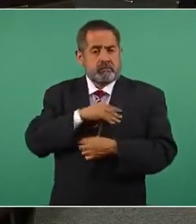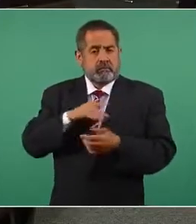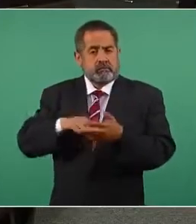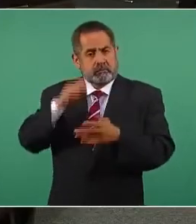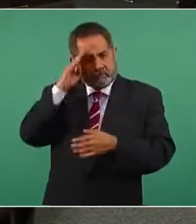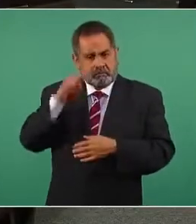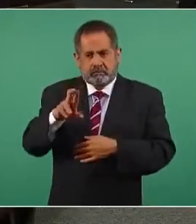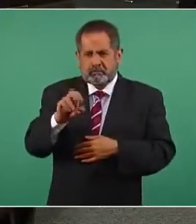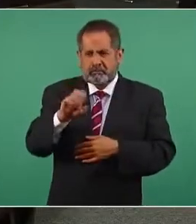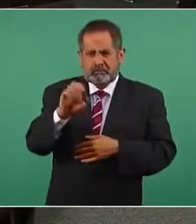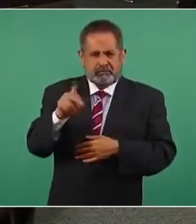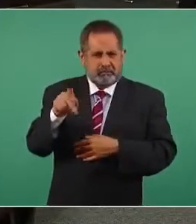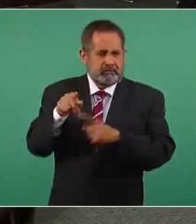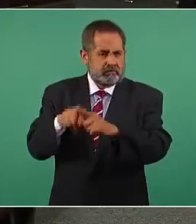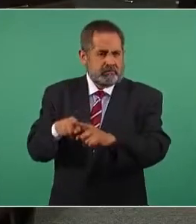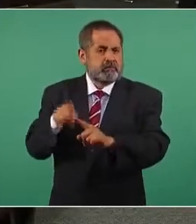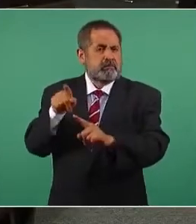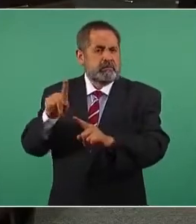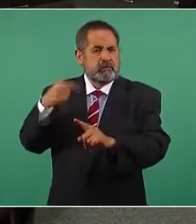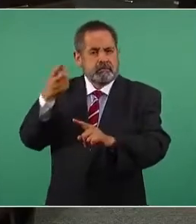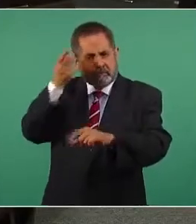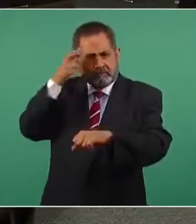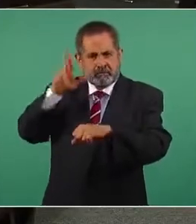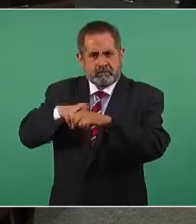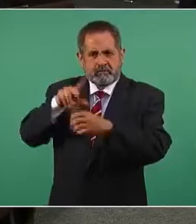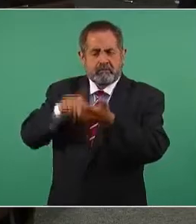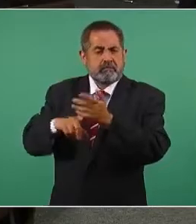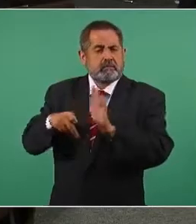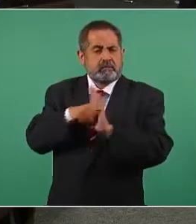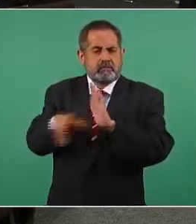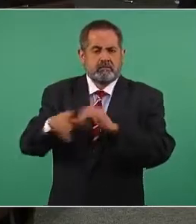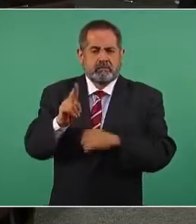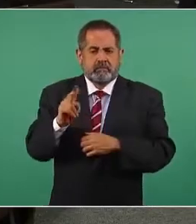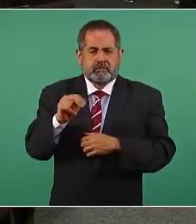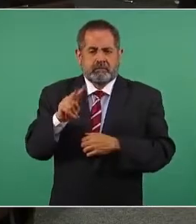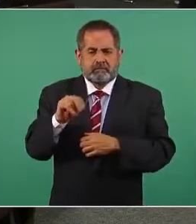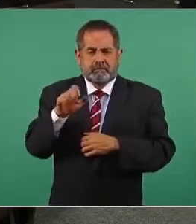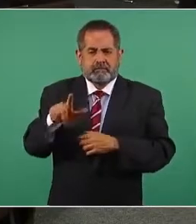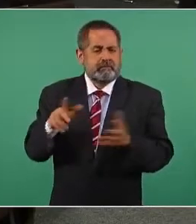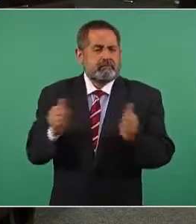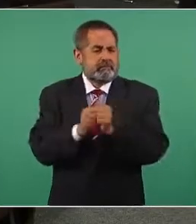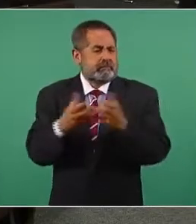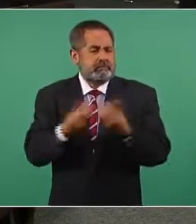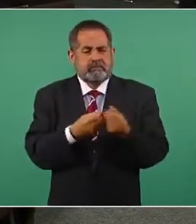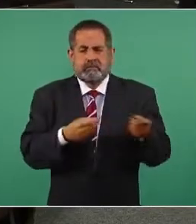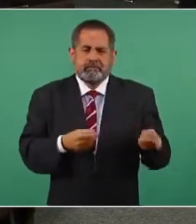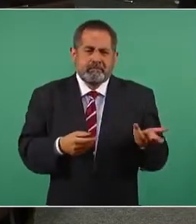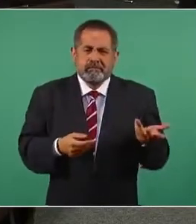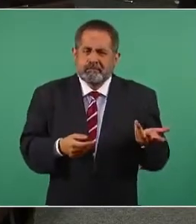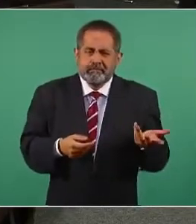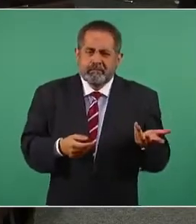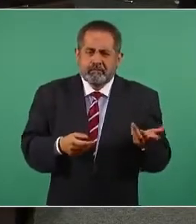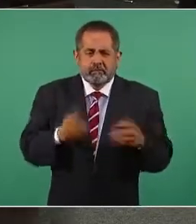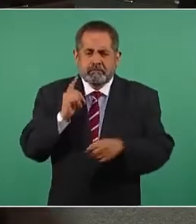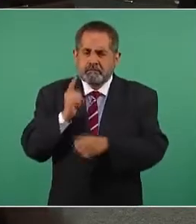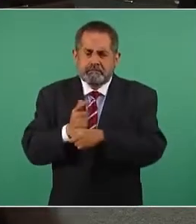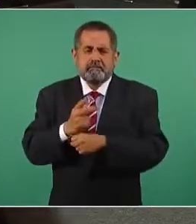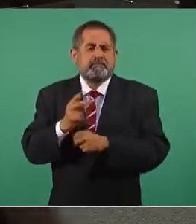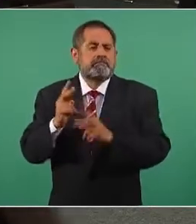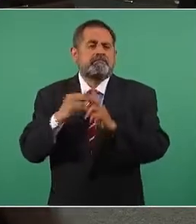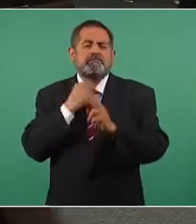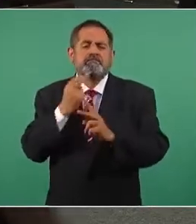señor Rock, que es directivo ahí del periódico El Universal y colaborador del Universal, y la tenemos